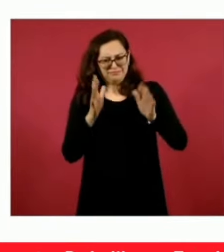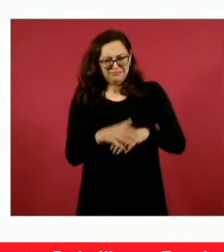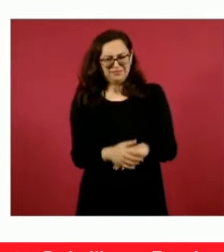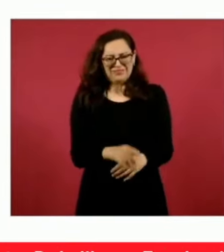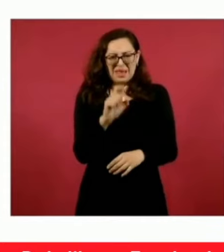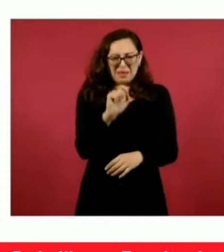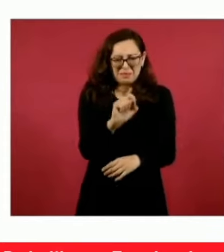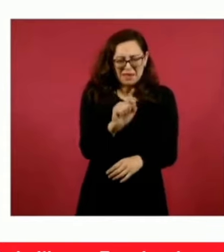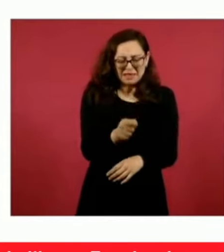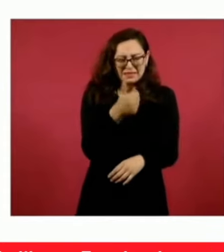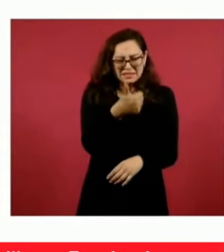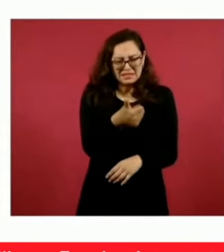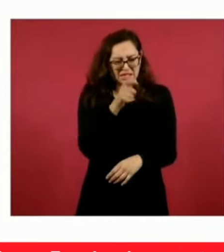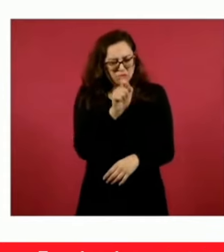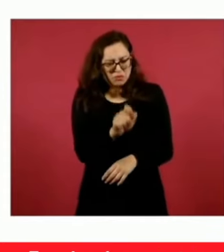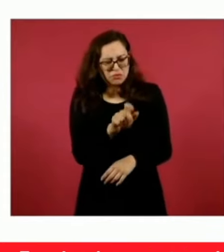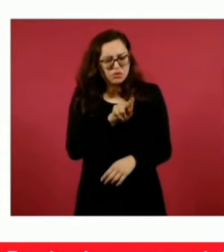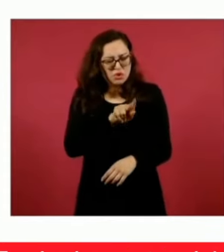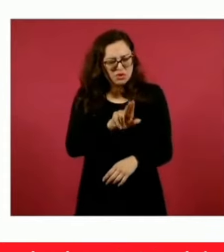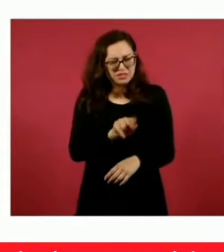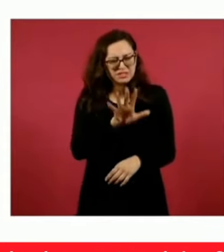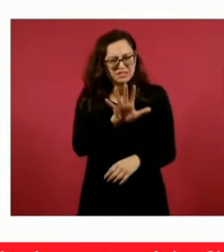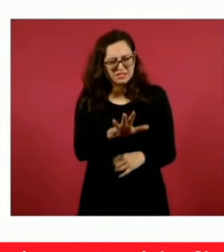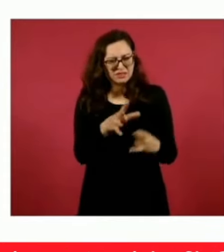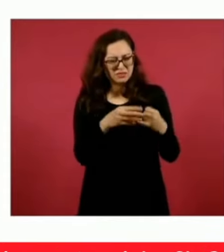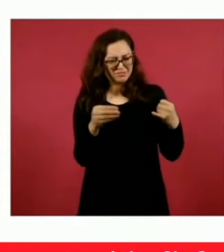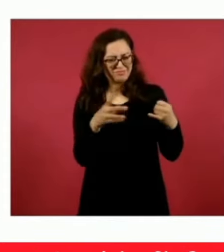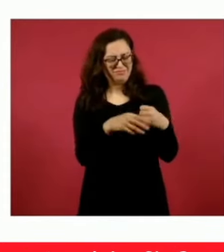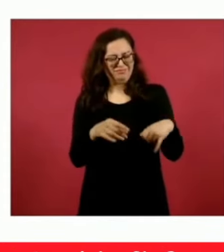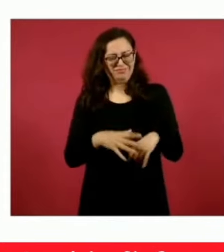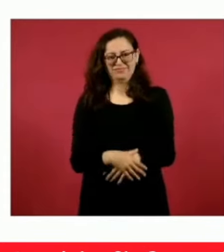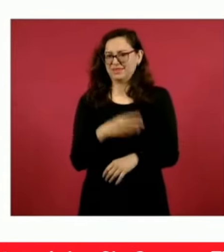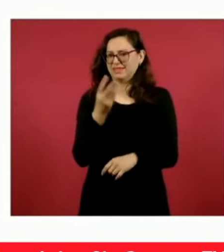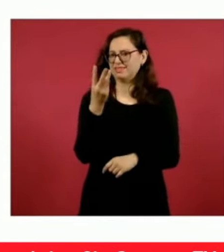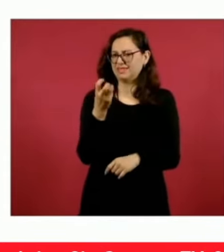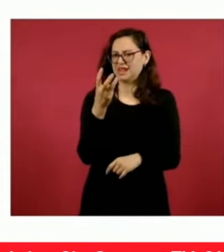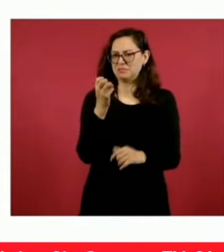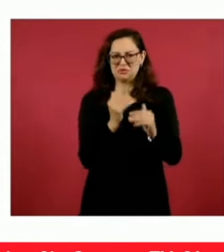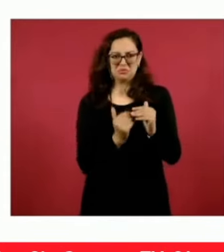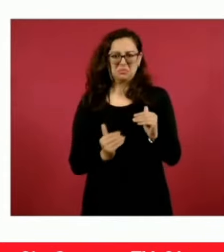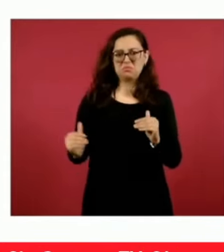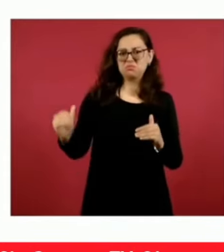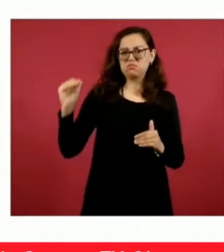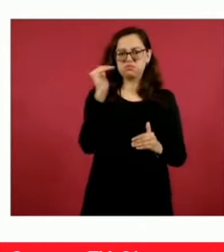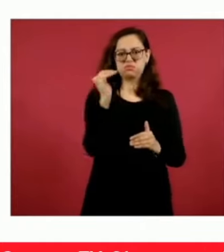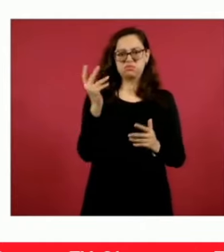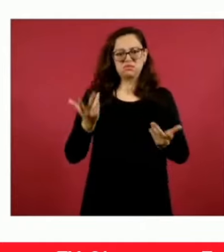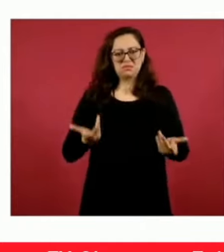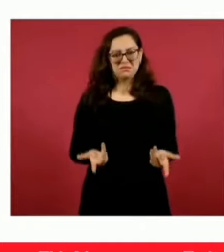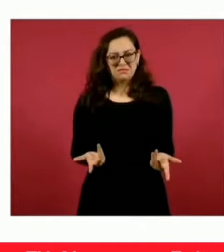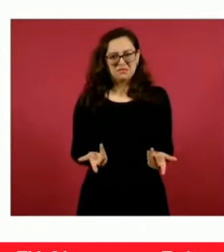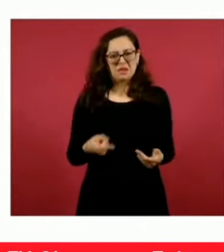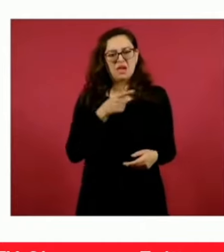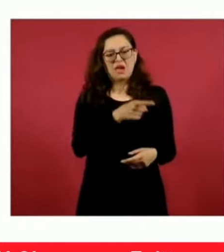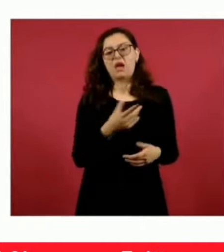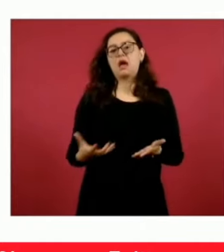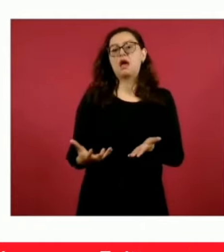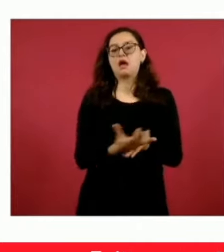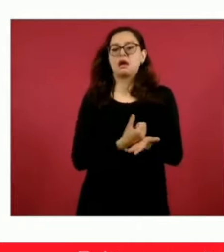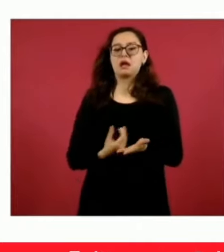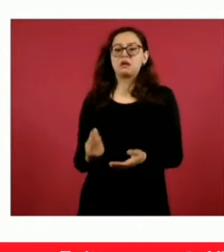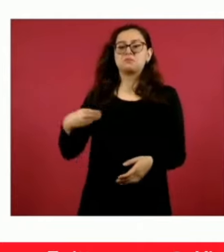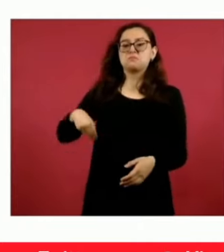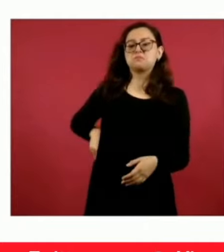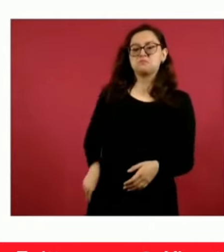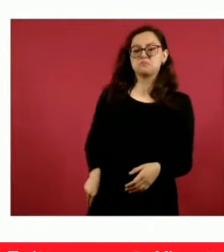de 26 p85 casi 3 pesos por arriba del promedio nacional y 4 pes con 2 centavos